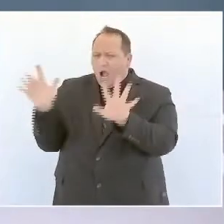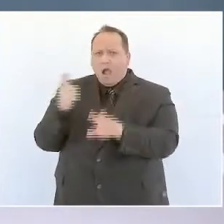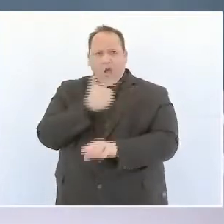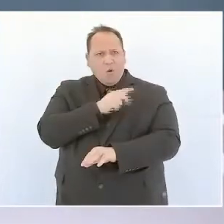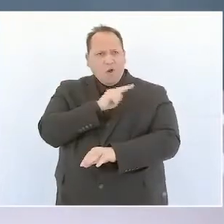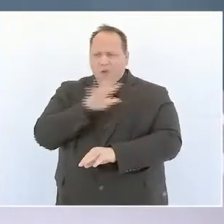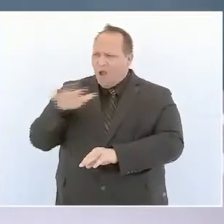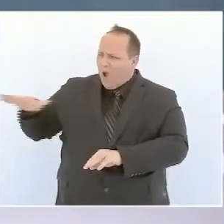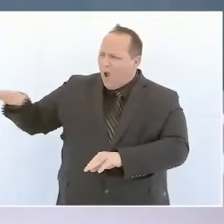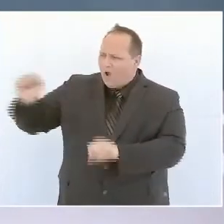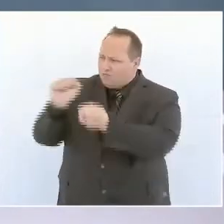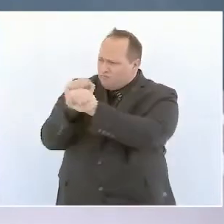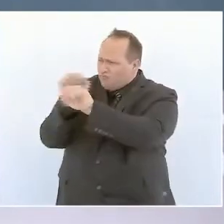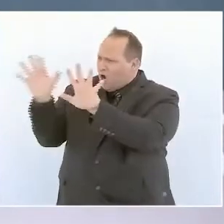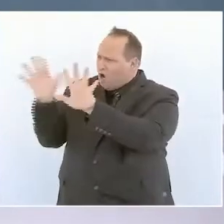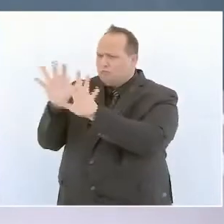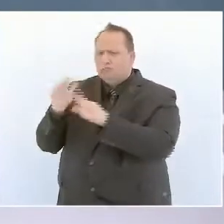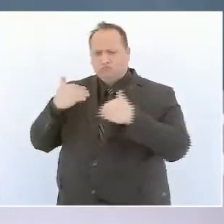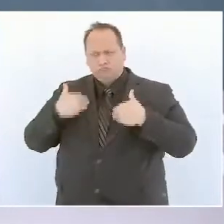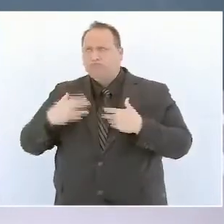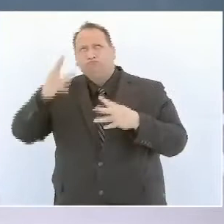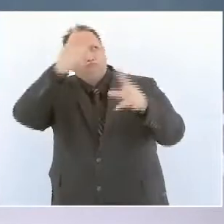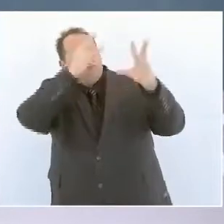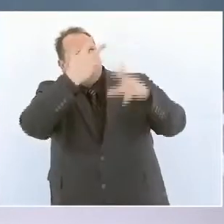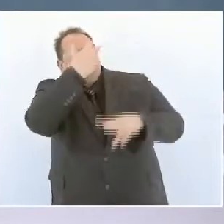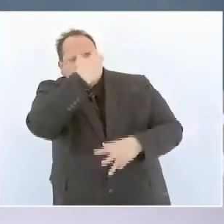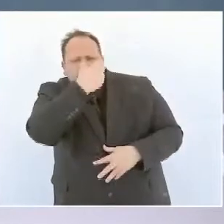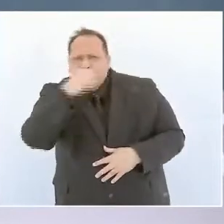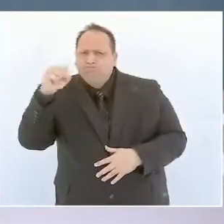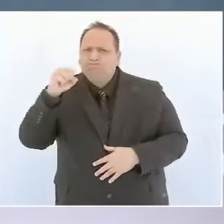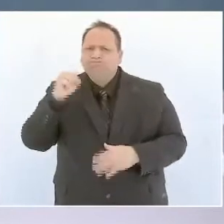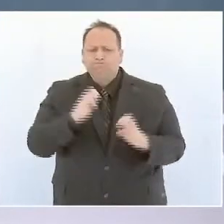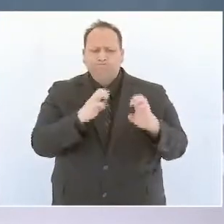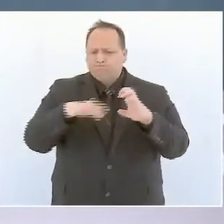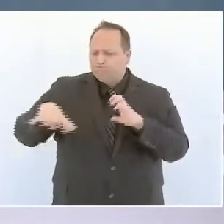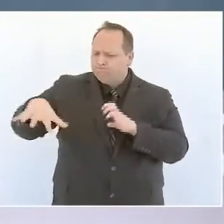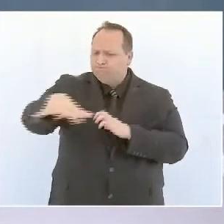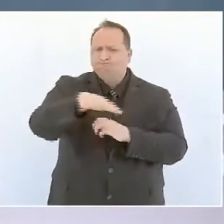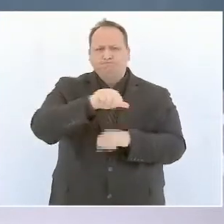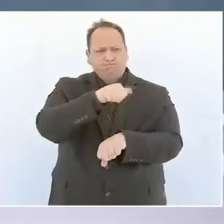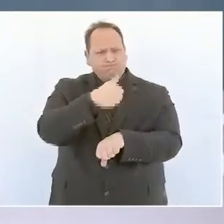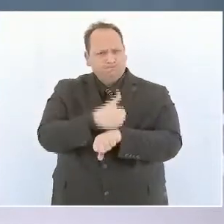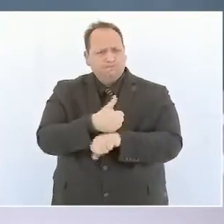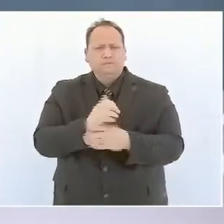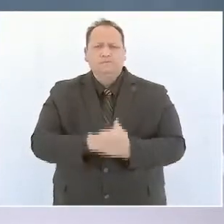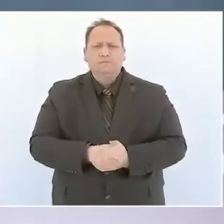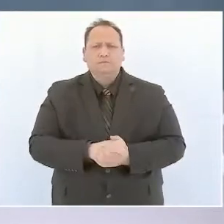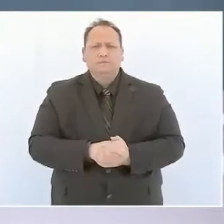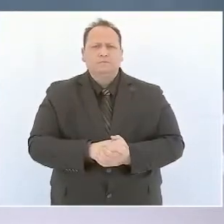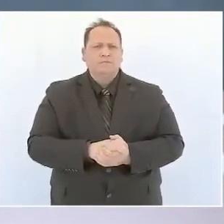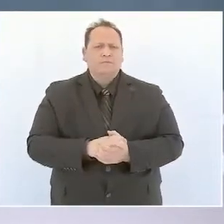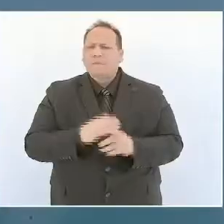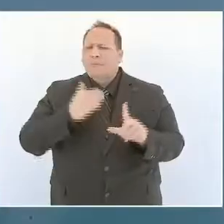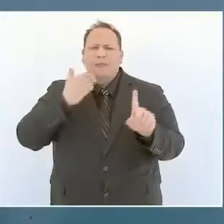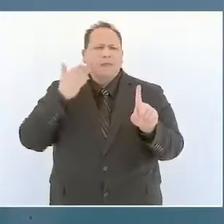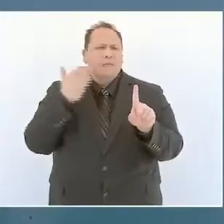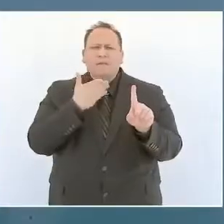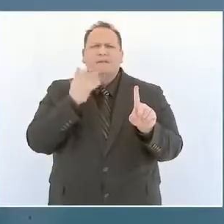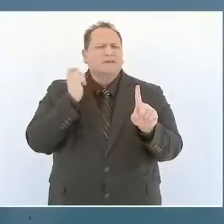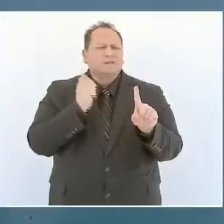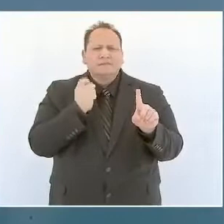Nacional, bien formados, capacitados con estas instalaciones. Y el propósito